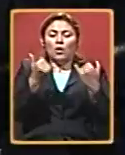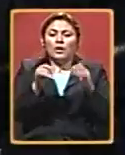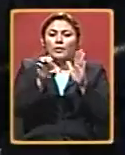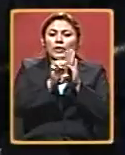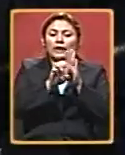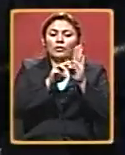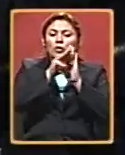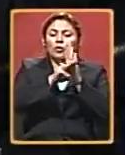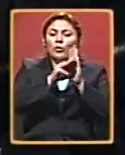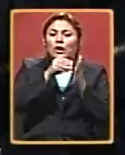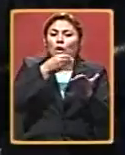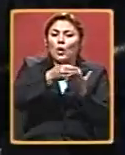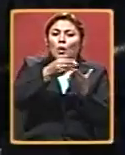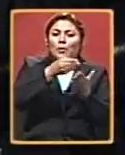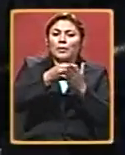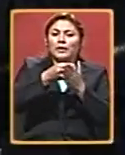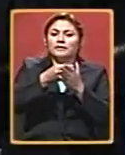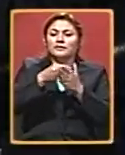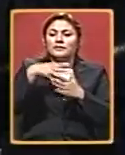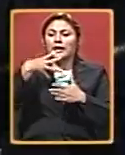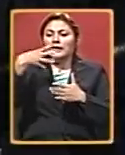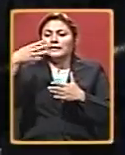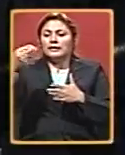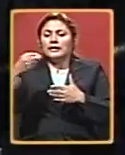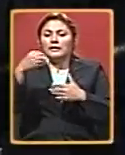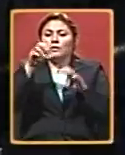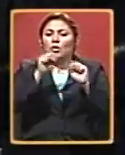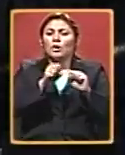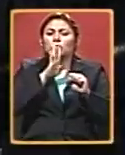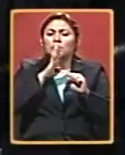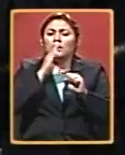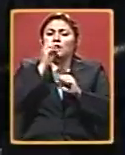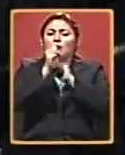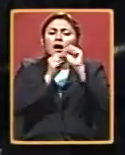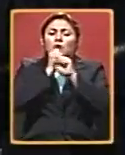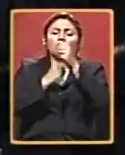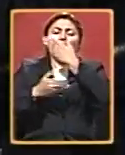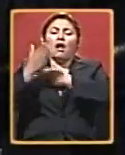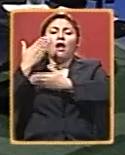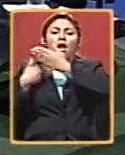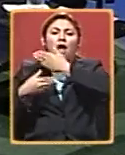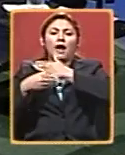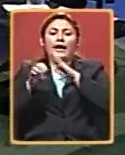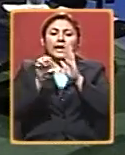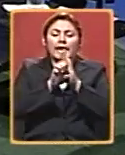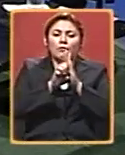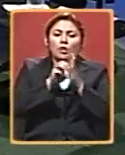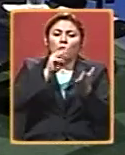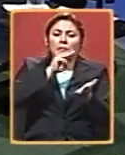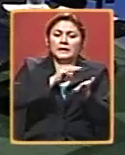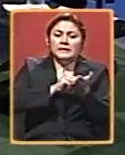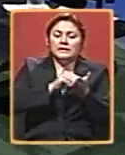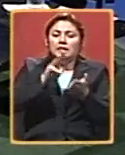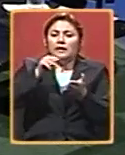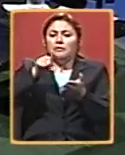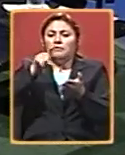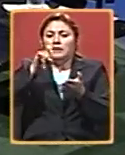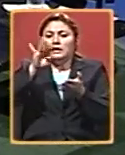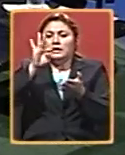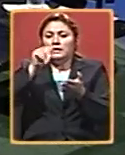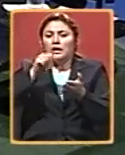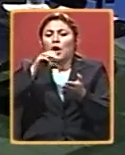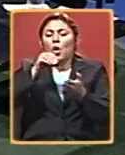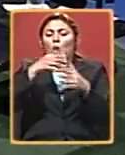ejemplo, el modelo de compras externas, uno podría hablar unos años atrás, por ejemplo, medicina mixta o medicina de empresa, ¿verdad? Uno,